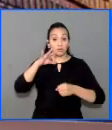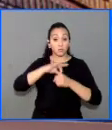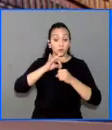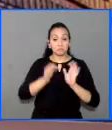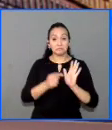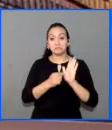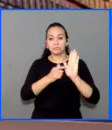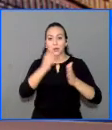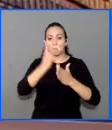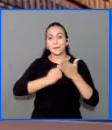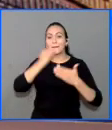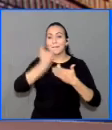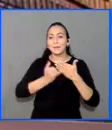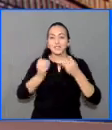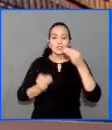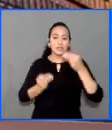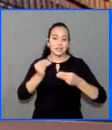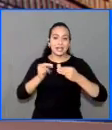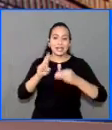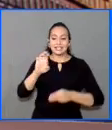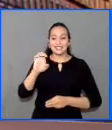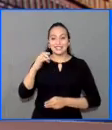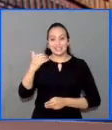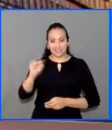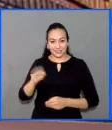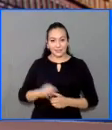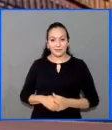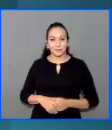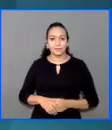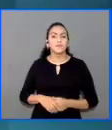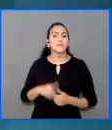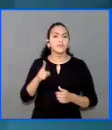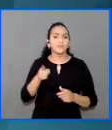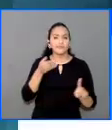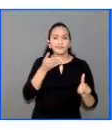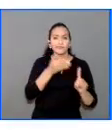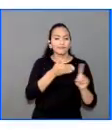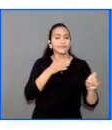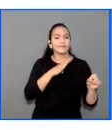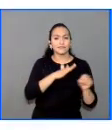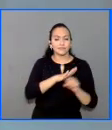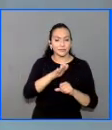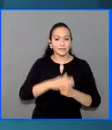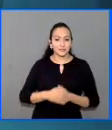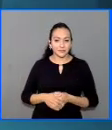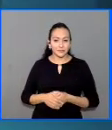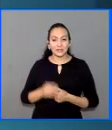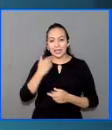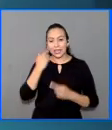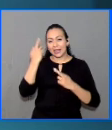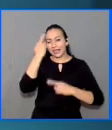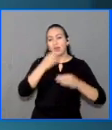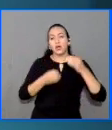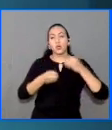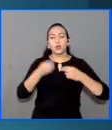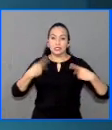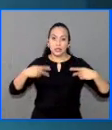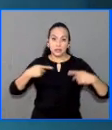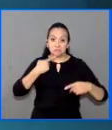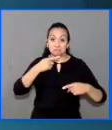del magistrado Reyes Rodríguez Mondragón, con el que propone resolver el juicio ciudadano que promovió Jesús